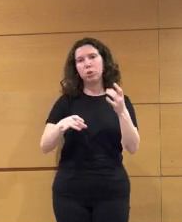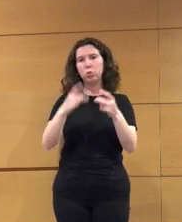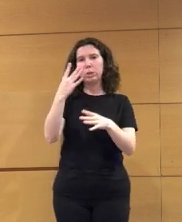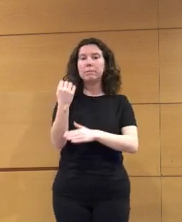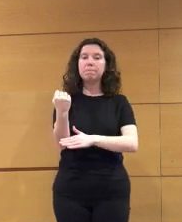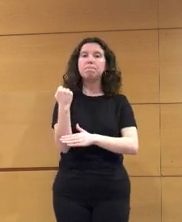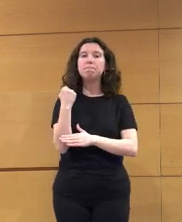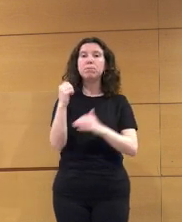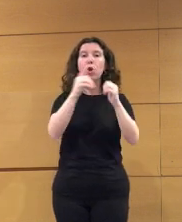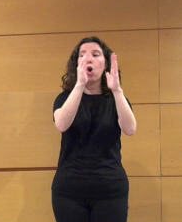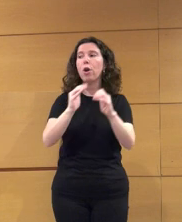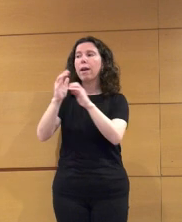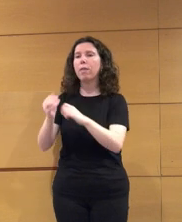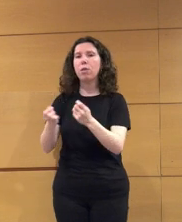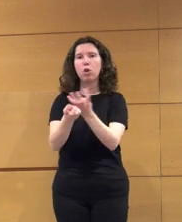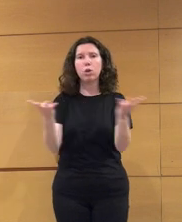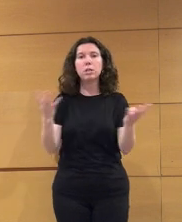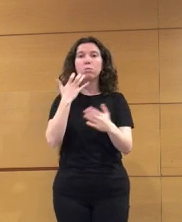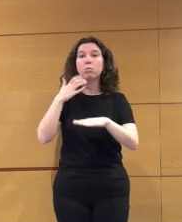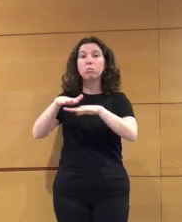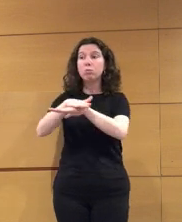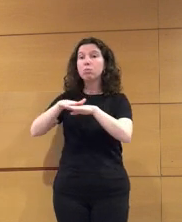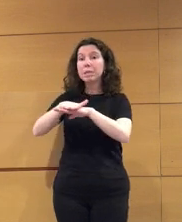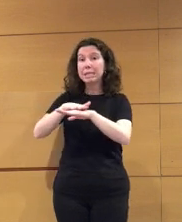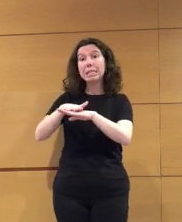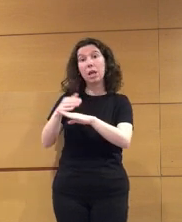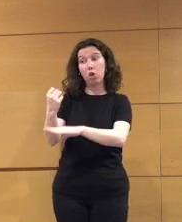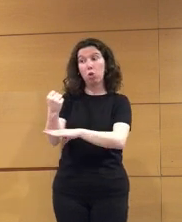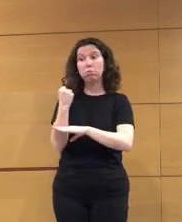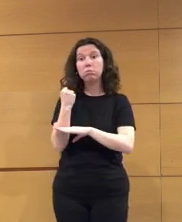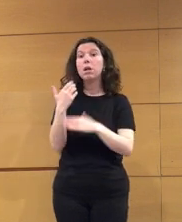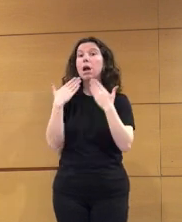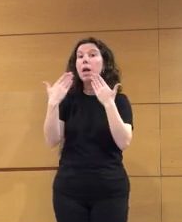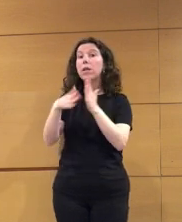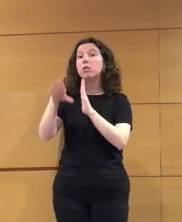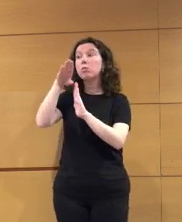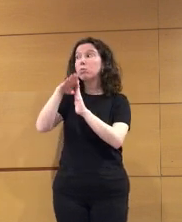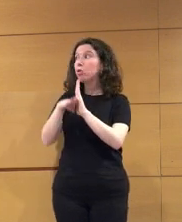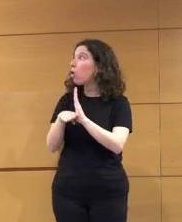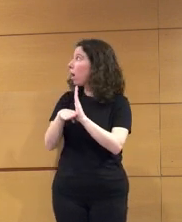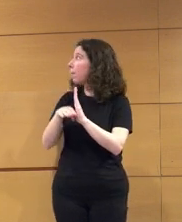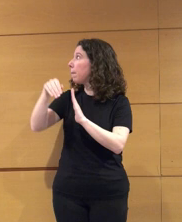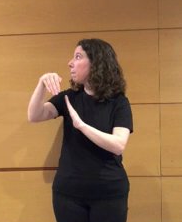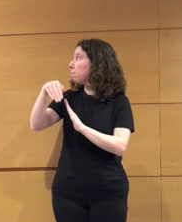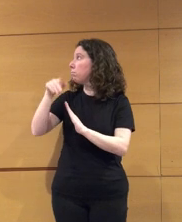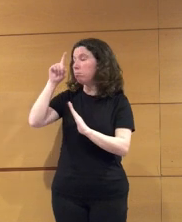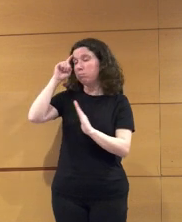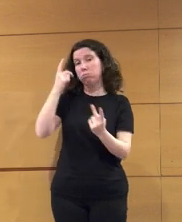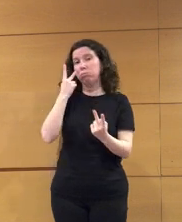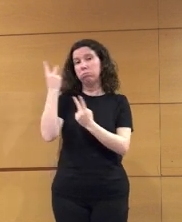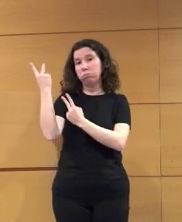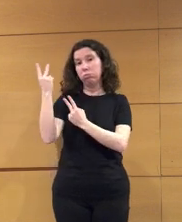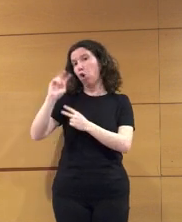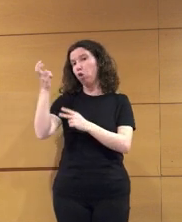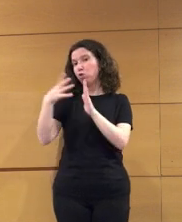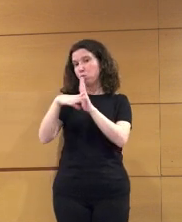varias organizaciones, como por ejemplo el Ministerio de Ciencia a través del programa de excelencia María de Maestu y otros programas